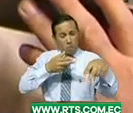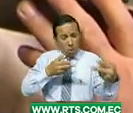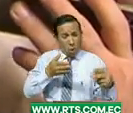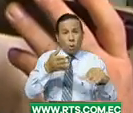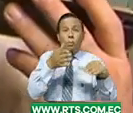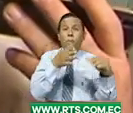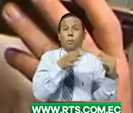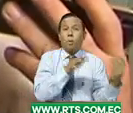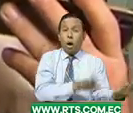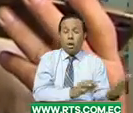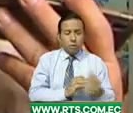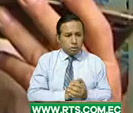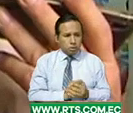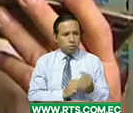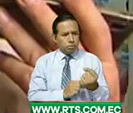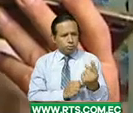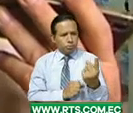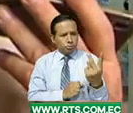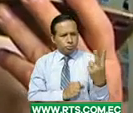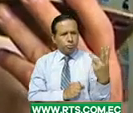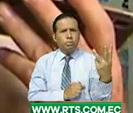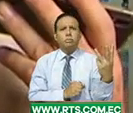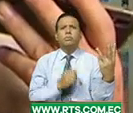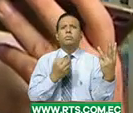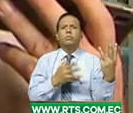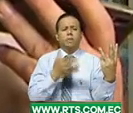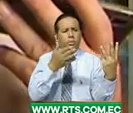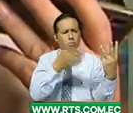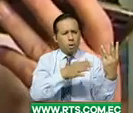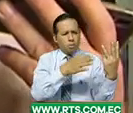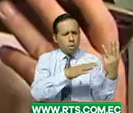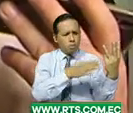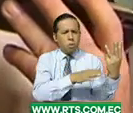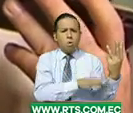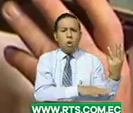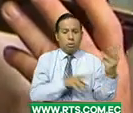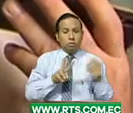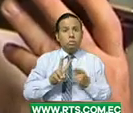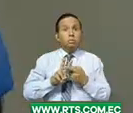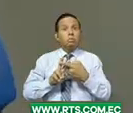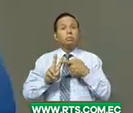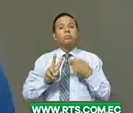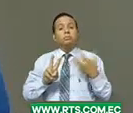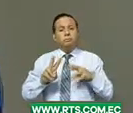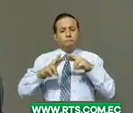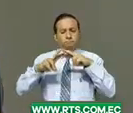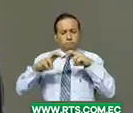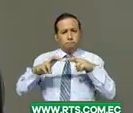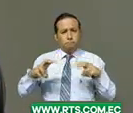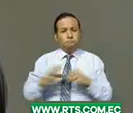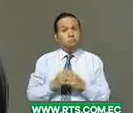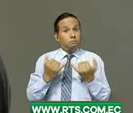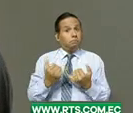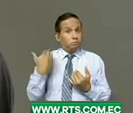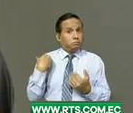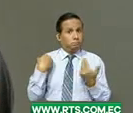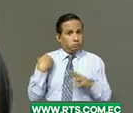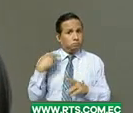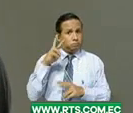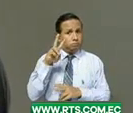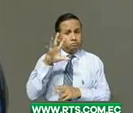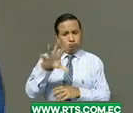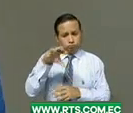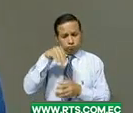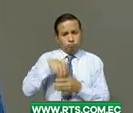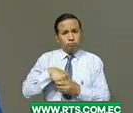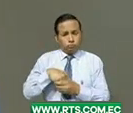a los tres individuos que fallecieron el día sábado todavía están bajo investigación. En este momento tenemos dos detenidos. Uno es el que